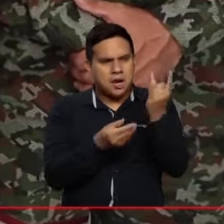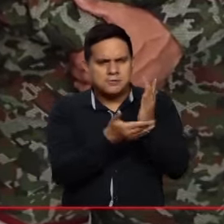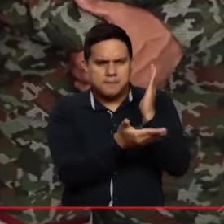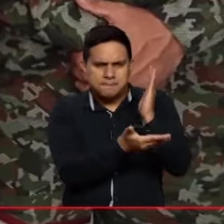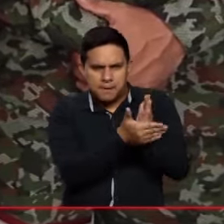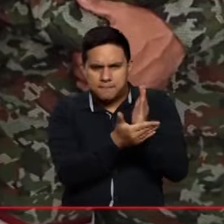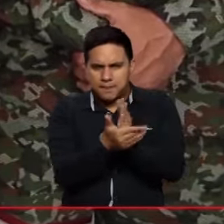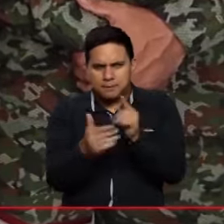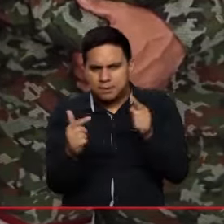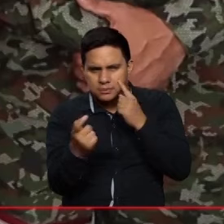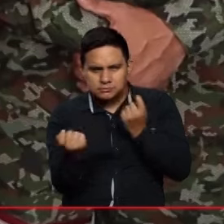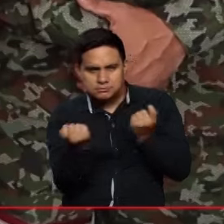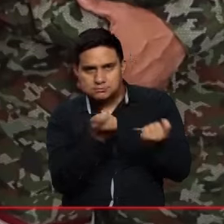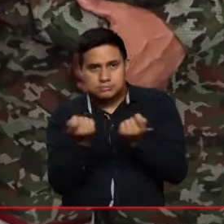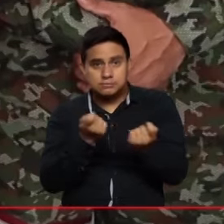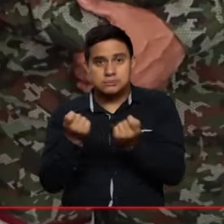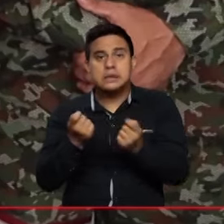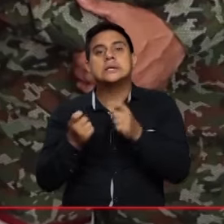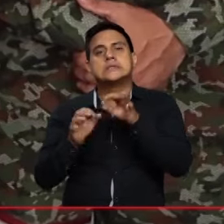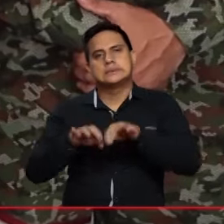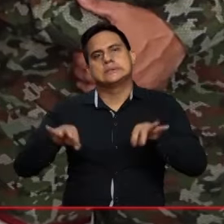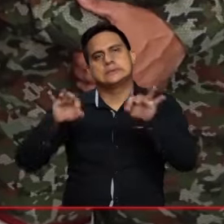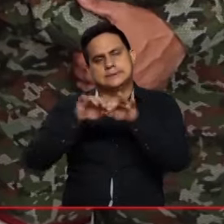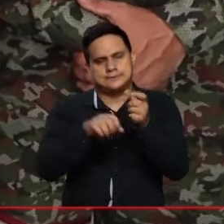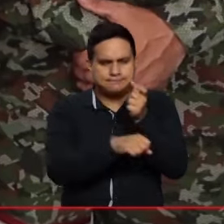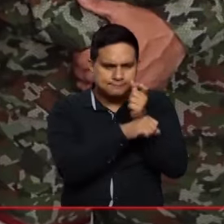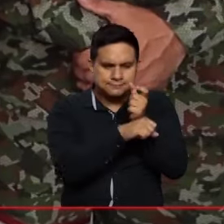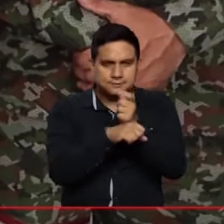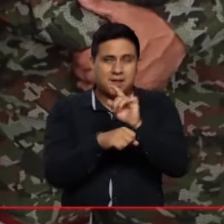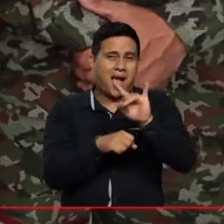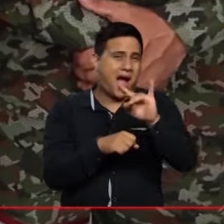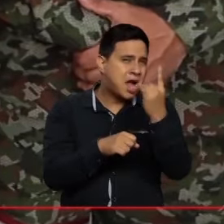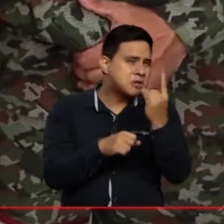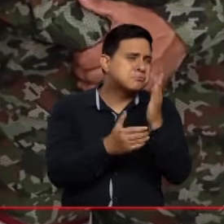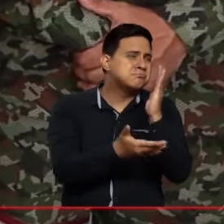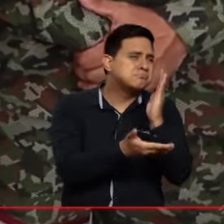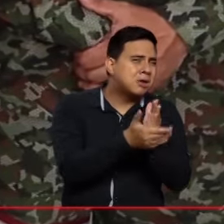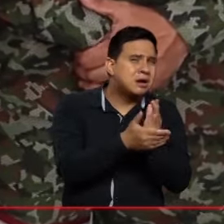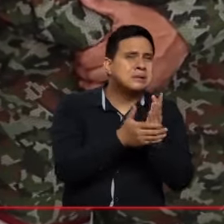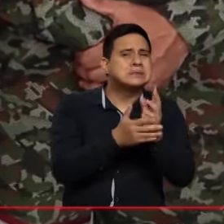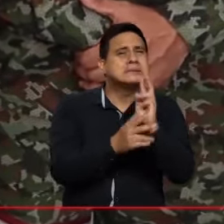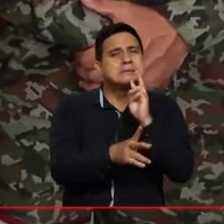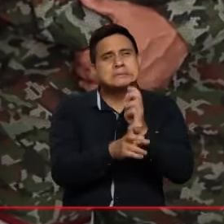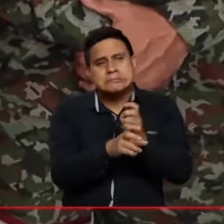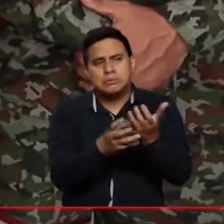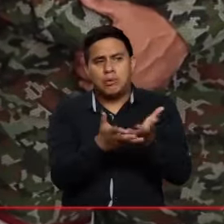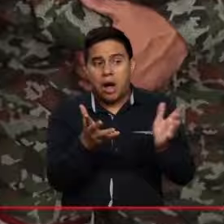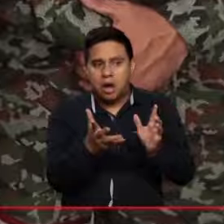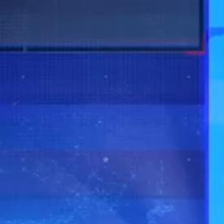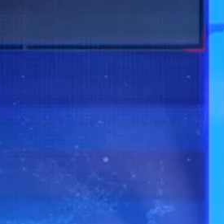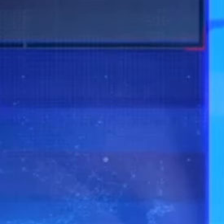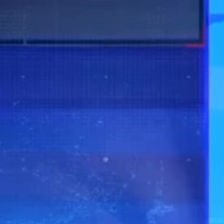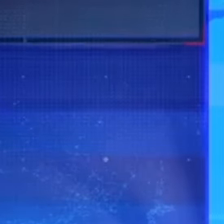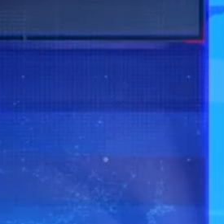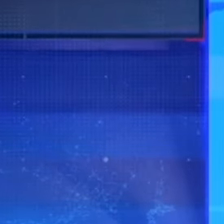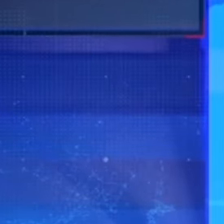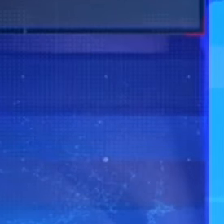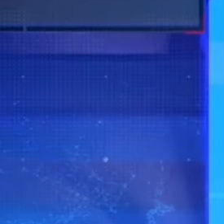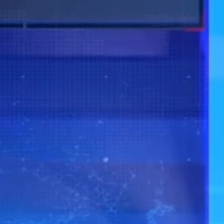seguir haciendo el monitoreo de posibles riesgos que pudieran presentarse para la comunidad en el tránsito de la vía.